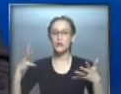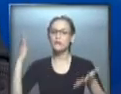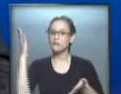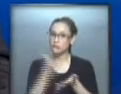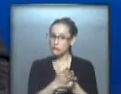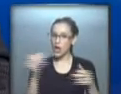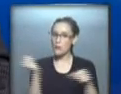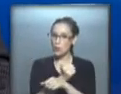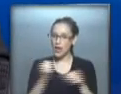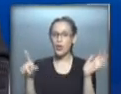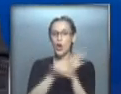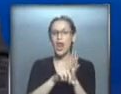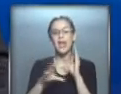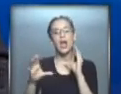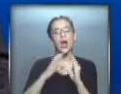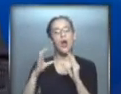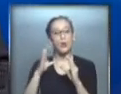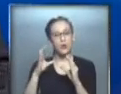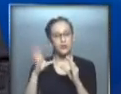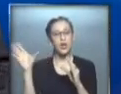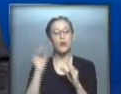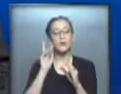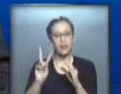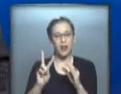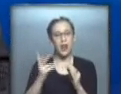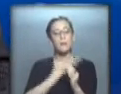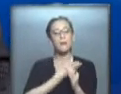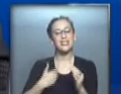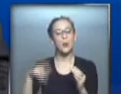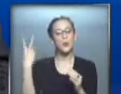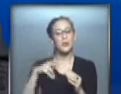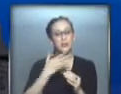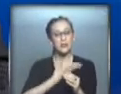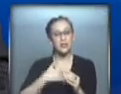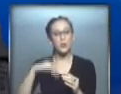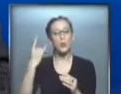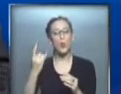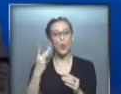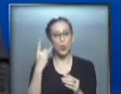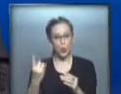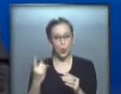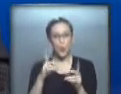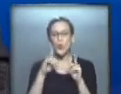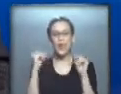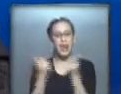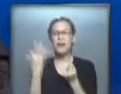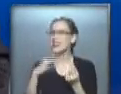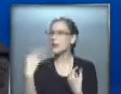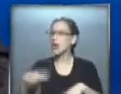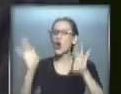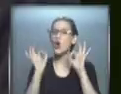audiovisuales estuvo encabezado por el vicepresidente amado boudu así se reclamó por la aplicación total de la